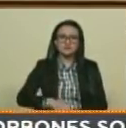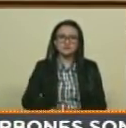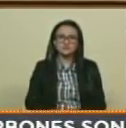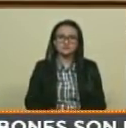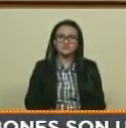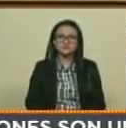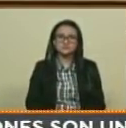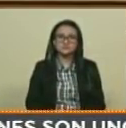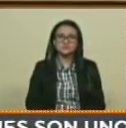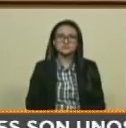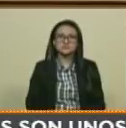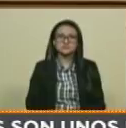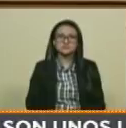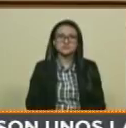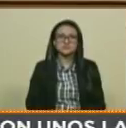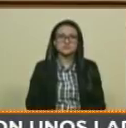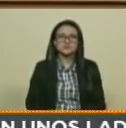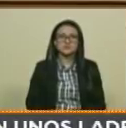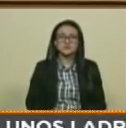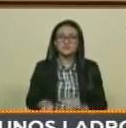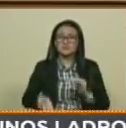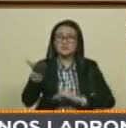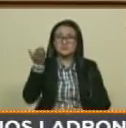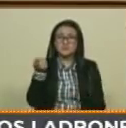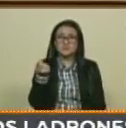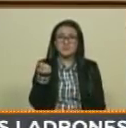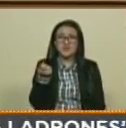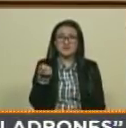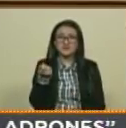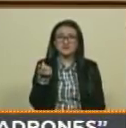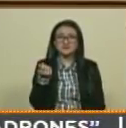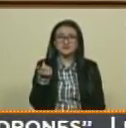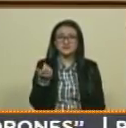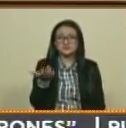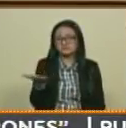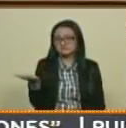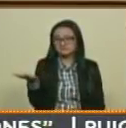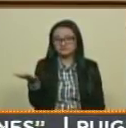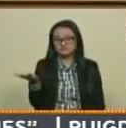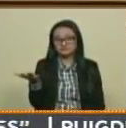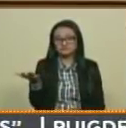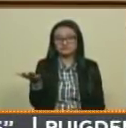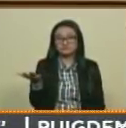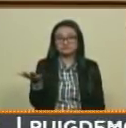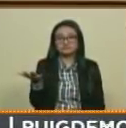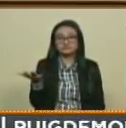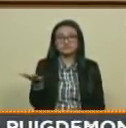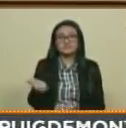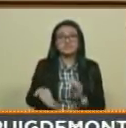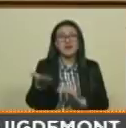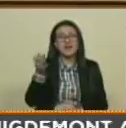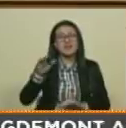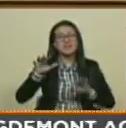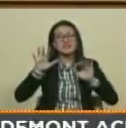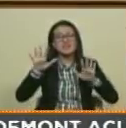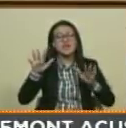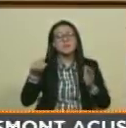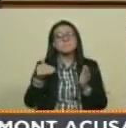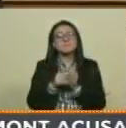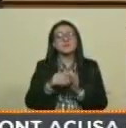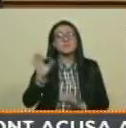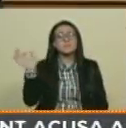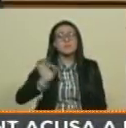Se encontraron sobreprecios, mis queridos compatriotas, en esa trama, que superaron el